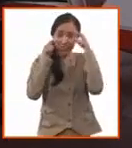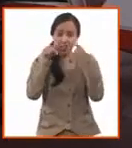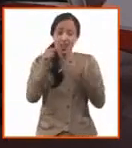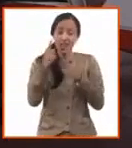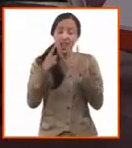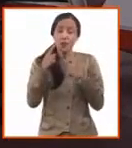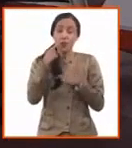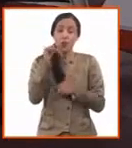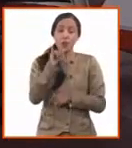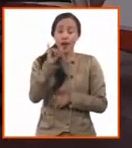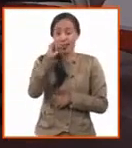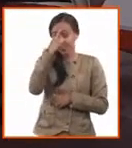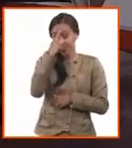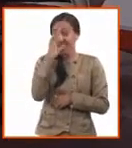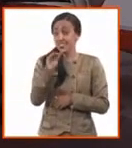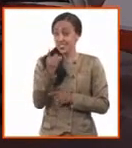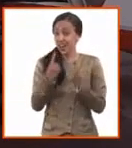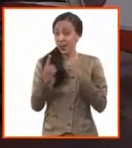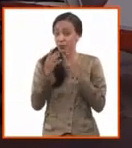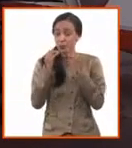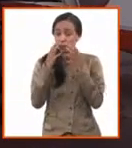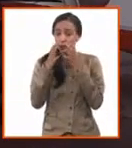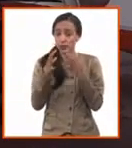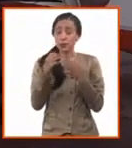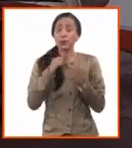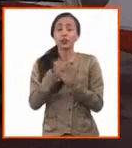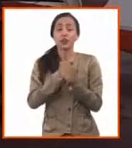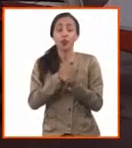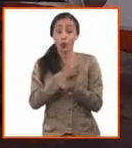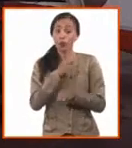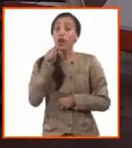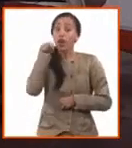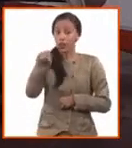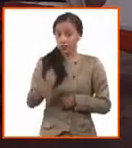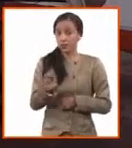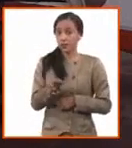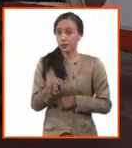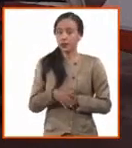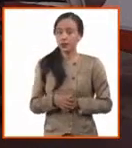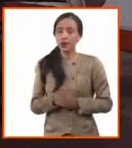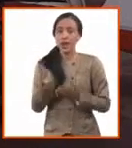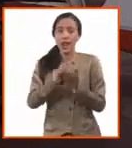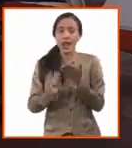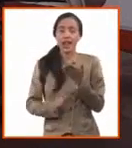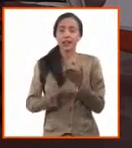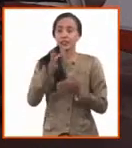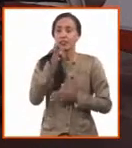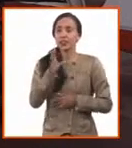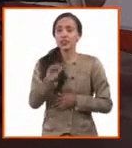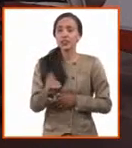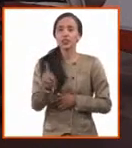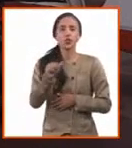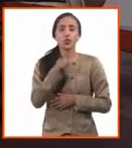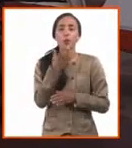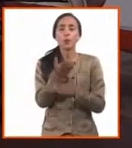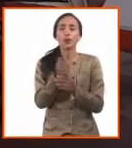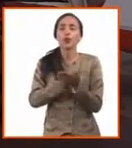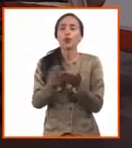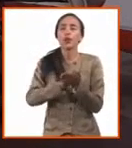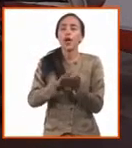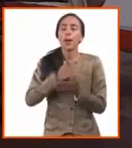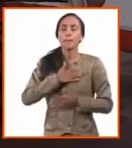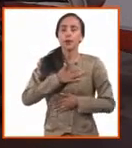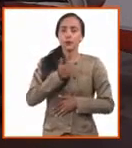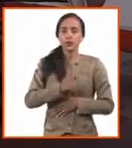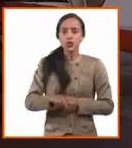exacto y entonces y además sabemos que él en la carta famosa fidel que fue lo que le dijo yo no pido nada para mis hijos sólo quiero que oído con lo mismo que